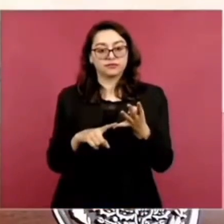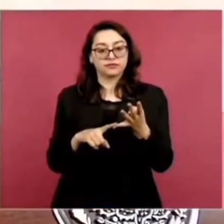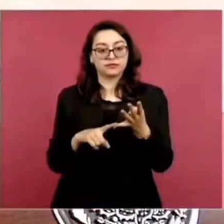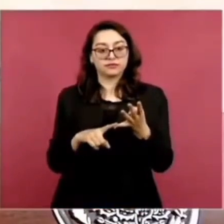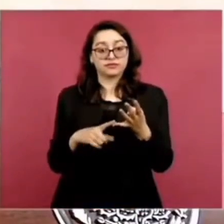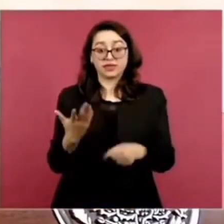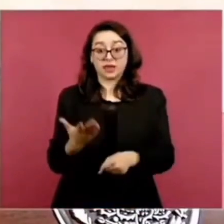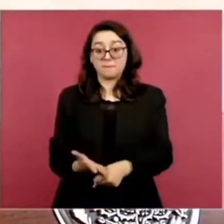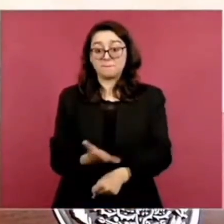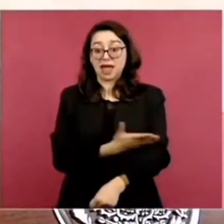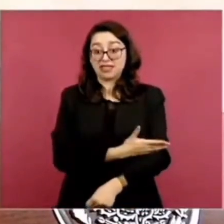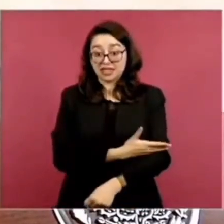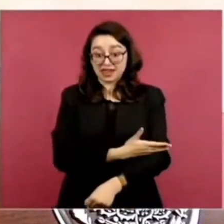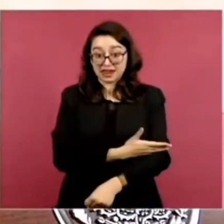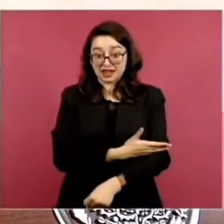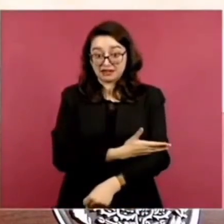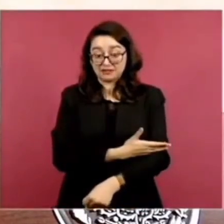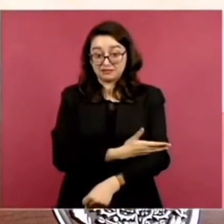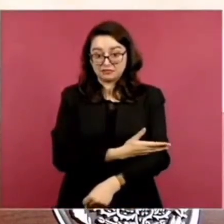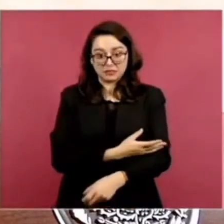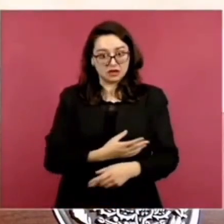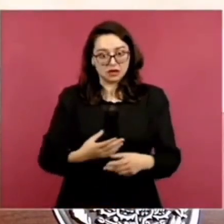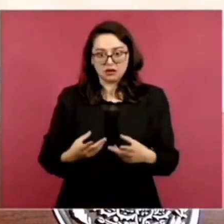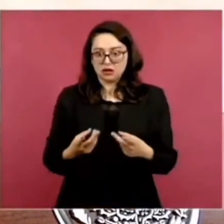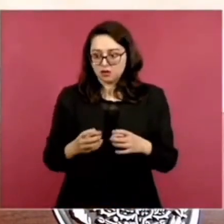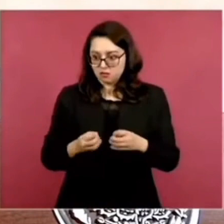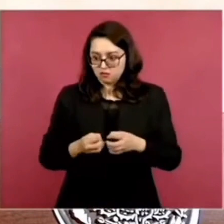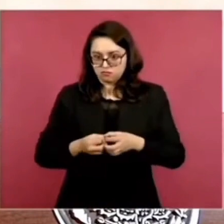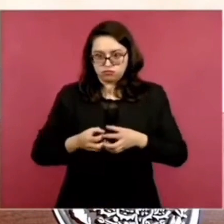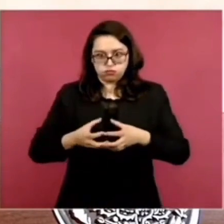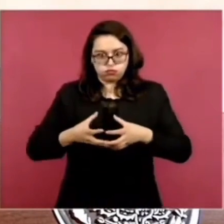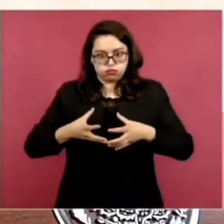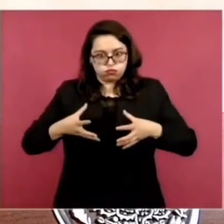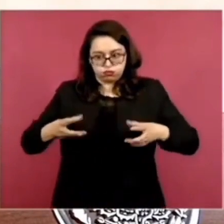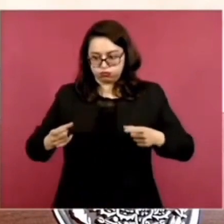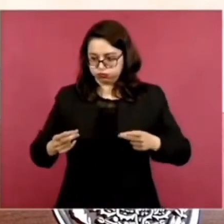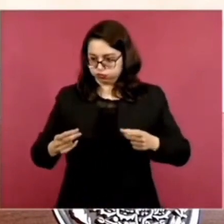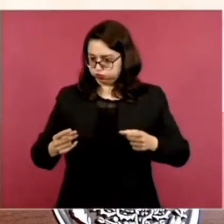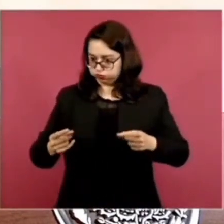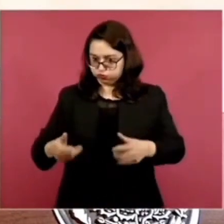la madera de la selva lacandona,